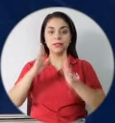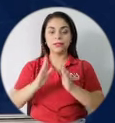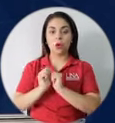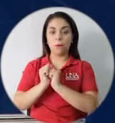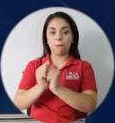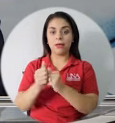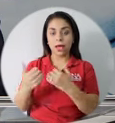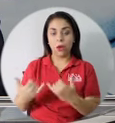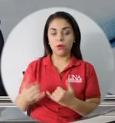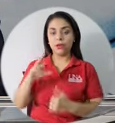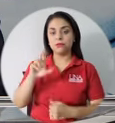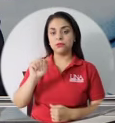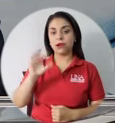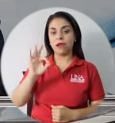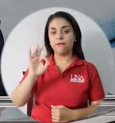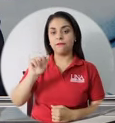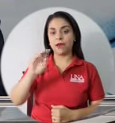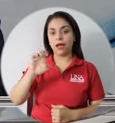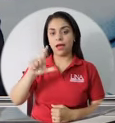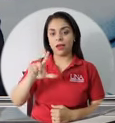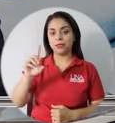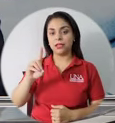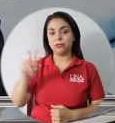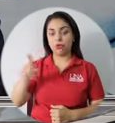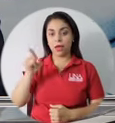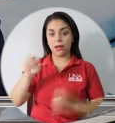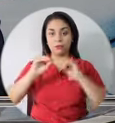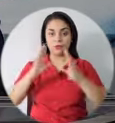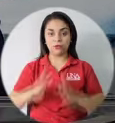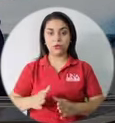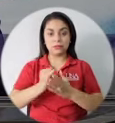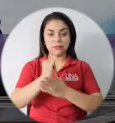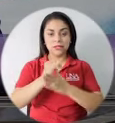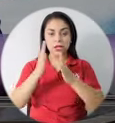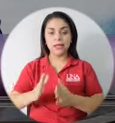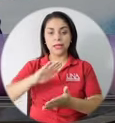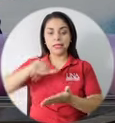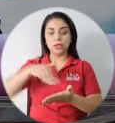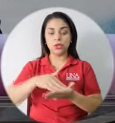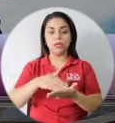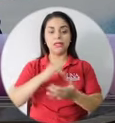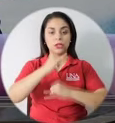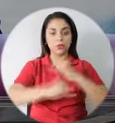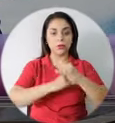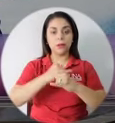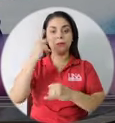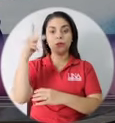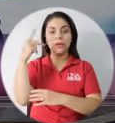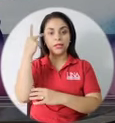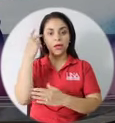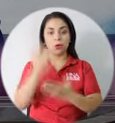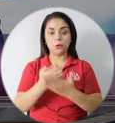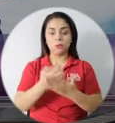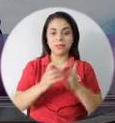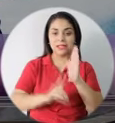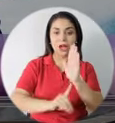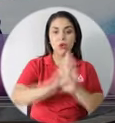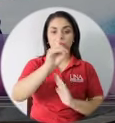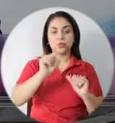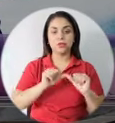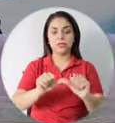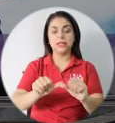Nos acompaña en esta oportunidad Rafael Díaz Porras, quien es académico e investigador del Centro Internacional de Política Económica para el Desarrollo